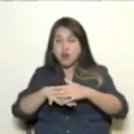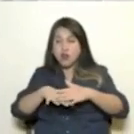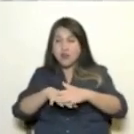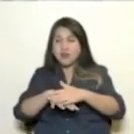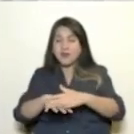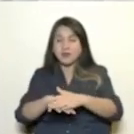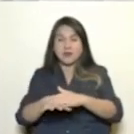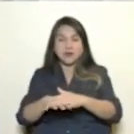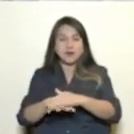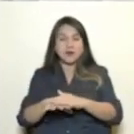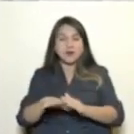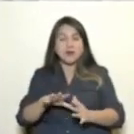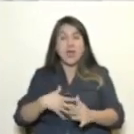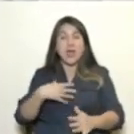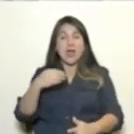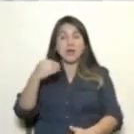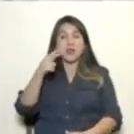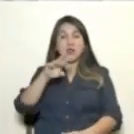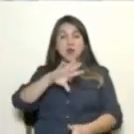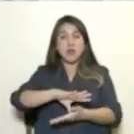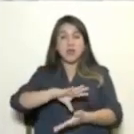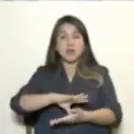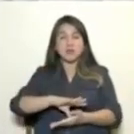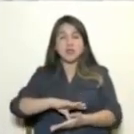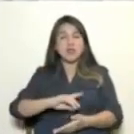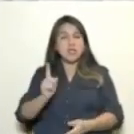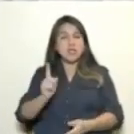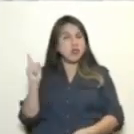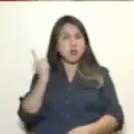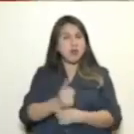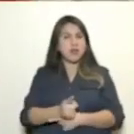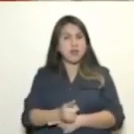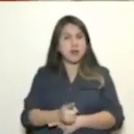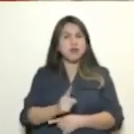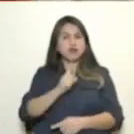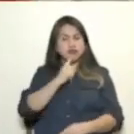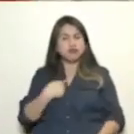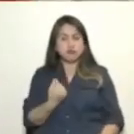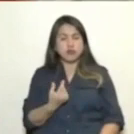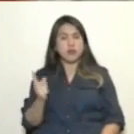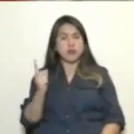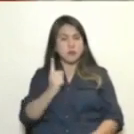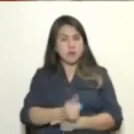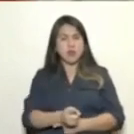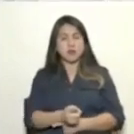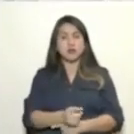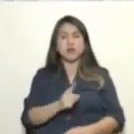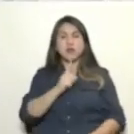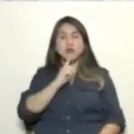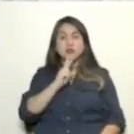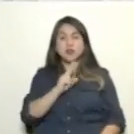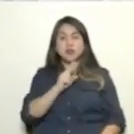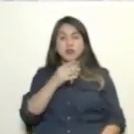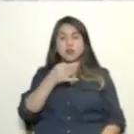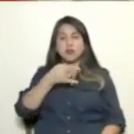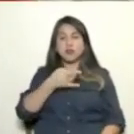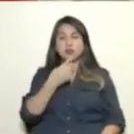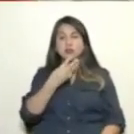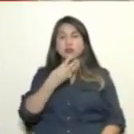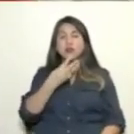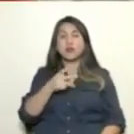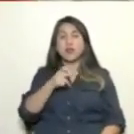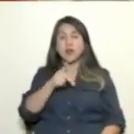países y no imponerles porque tengo la plata y mando. Ahora, don Ricardo... Lo de Trump no tiene nombre. Don